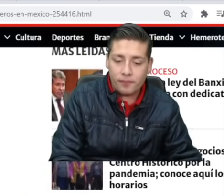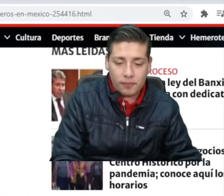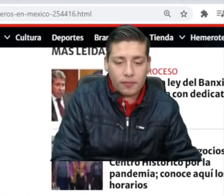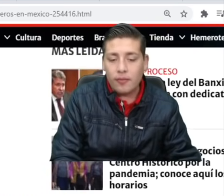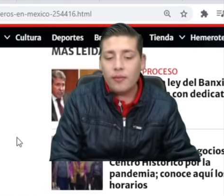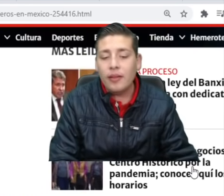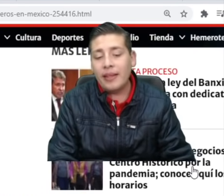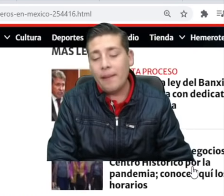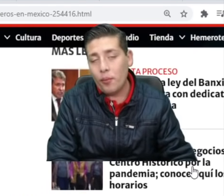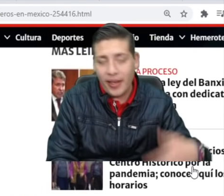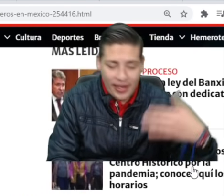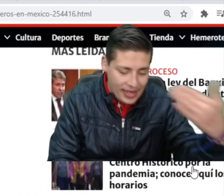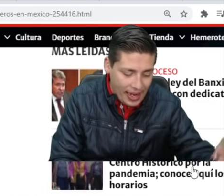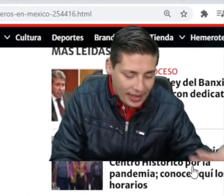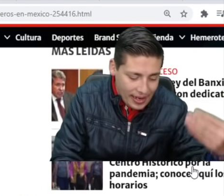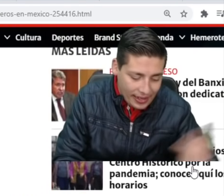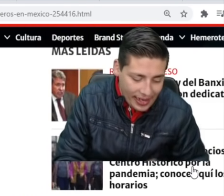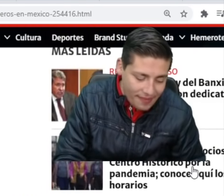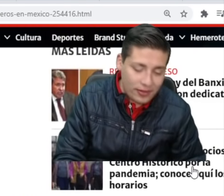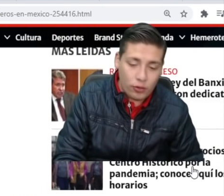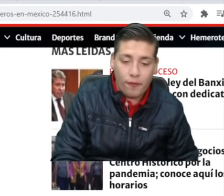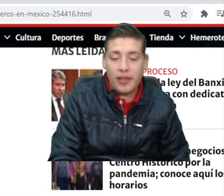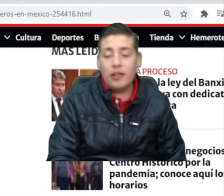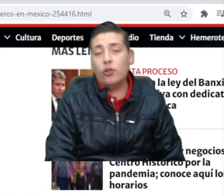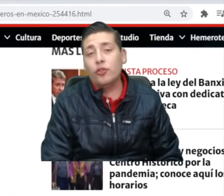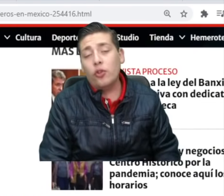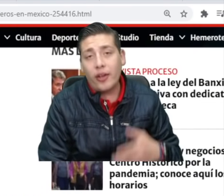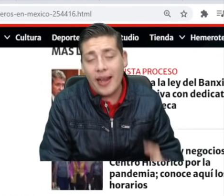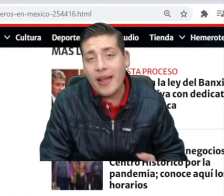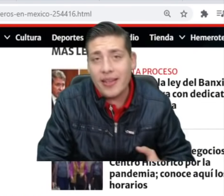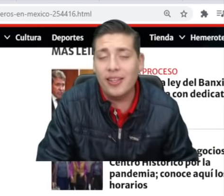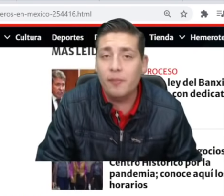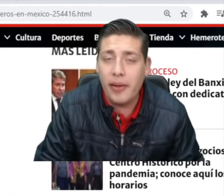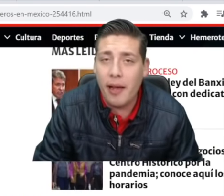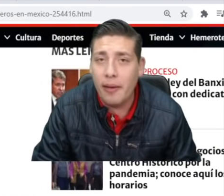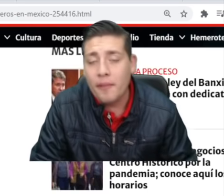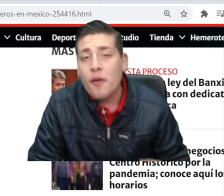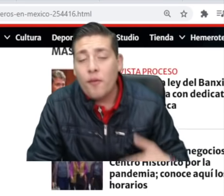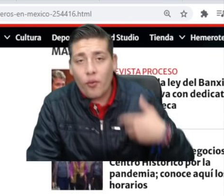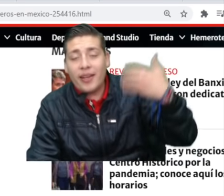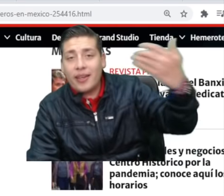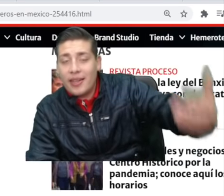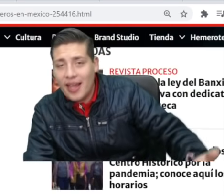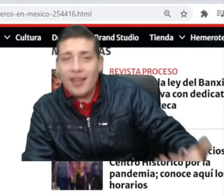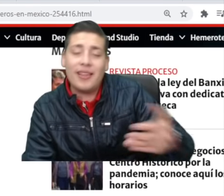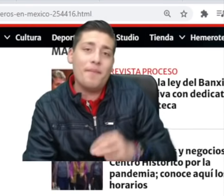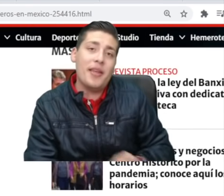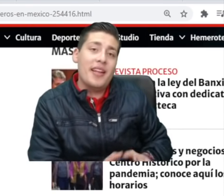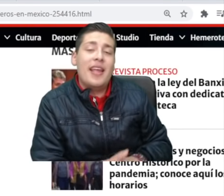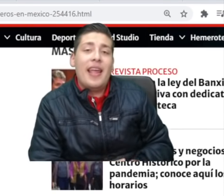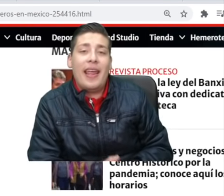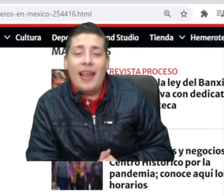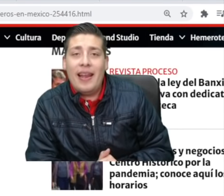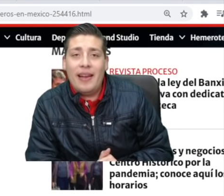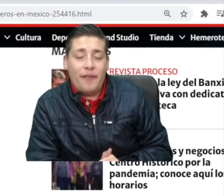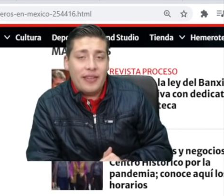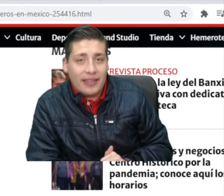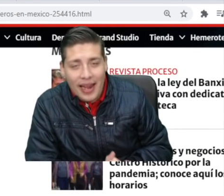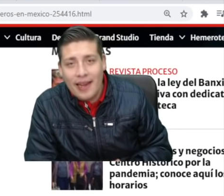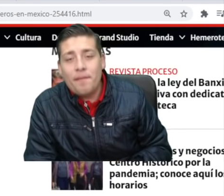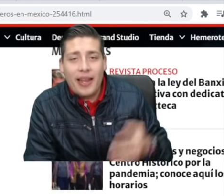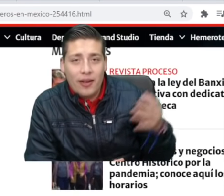país que puede generar grandes conflictos lo que nadie se esperaba fue que ya también el